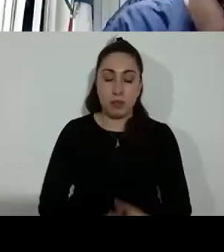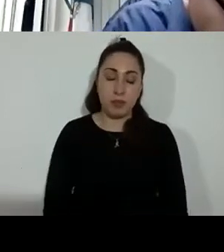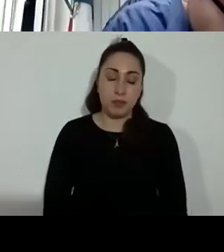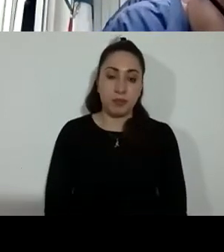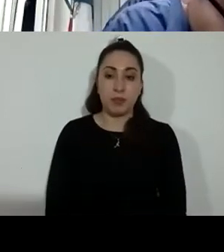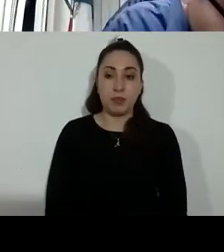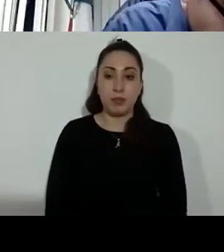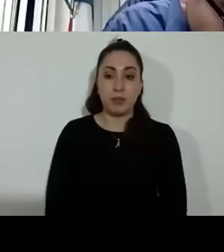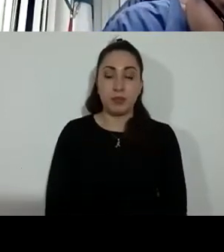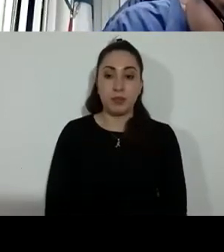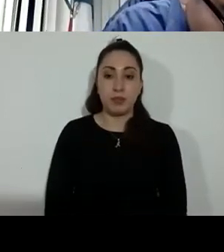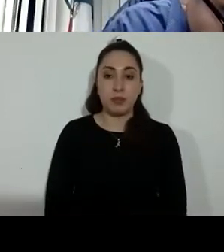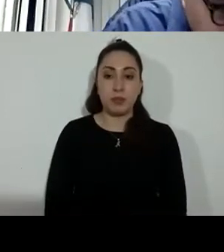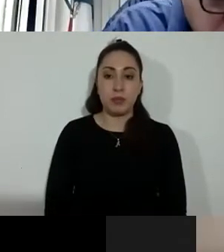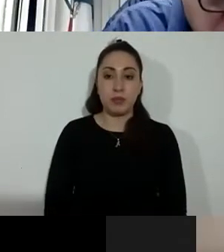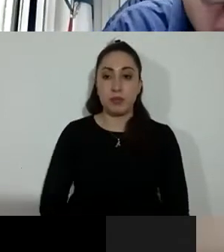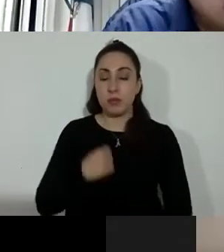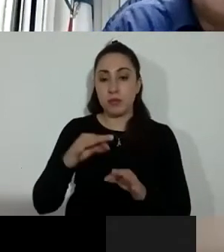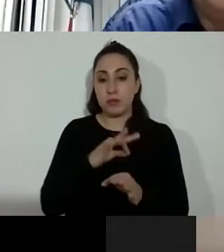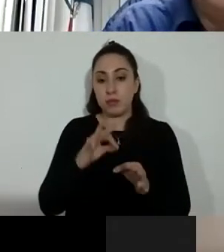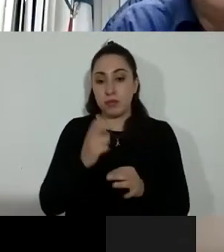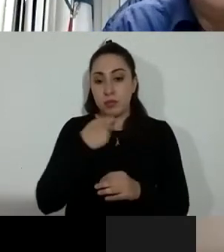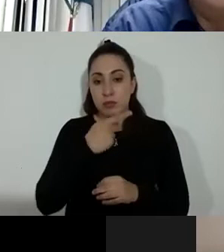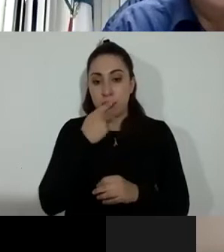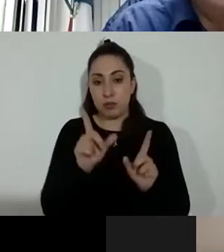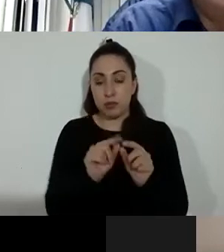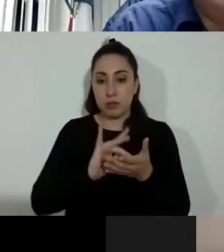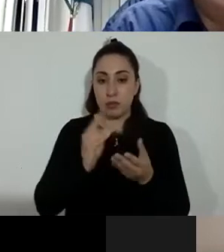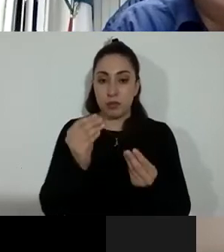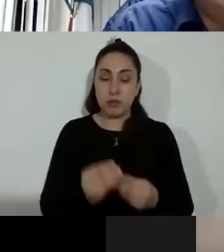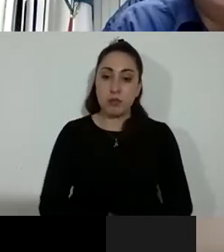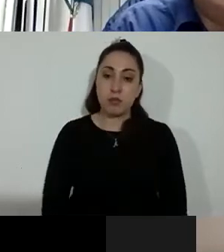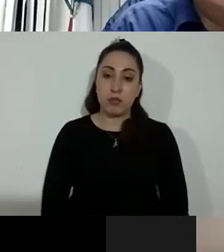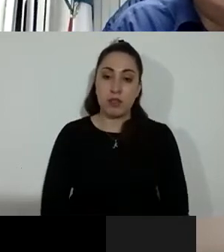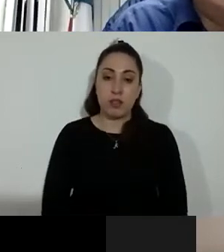Espacio Público. Sería la intervención. Muchísimas gracias.